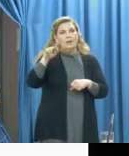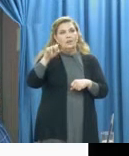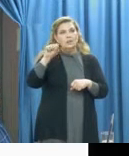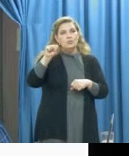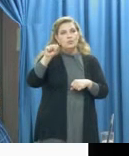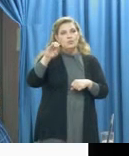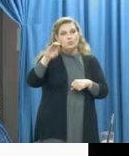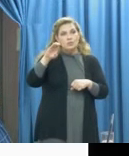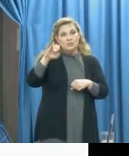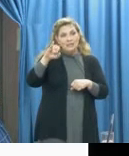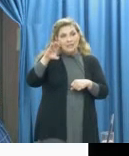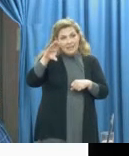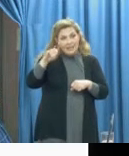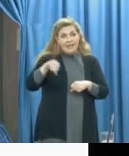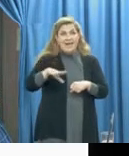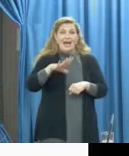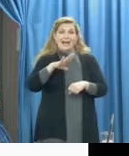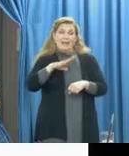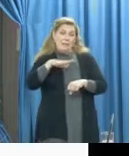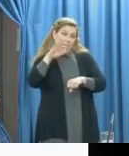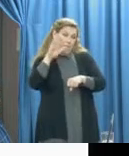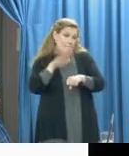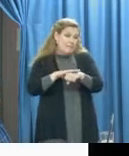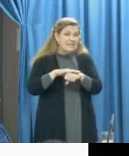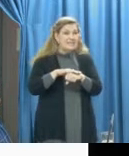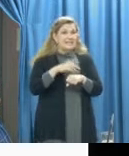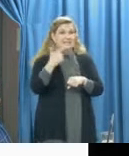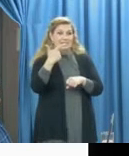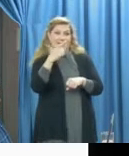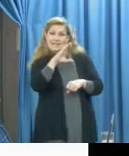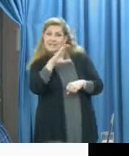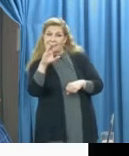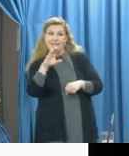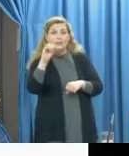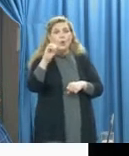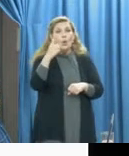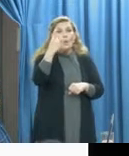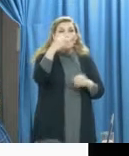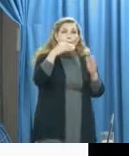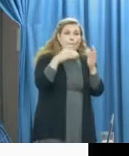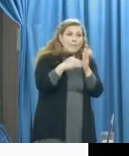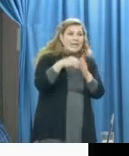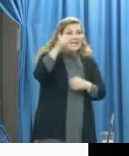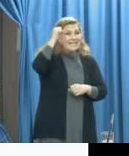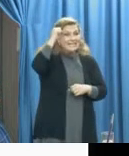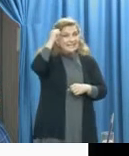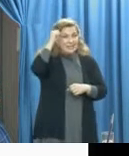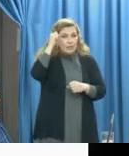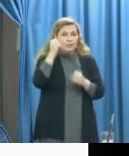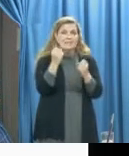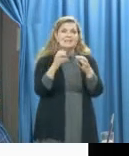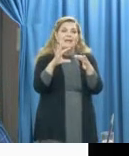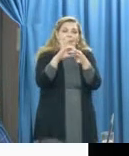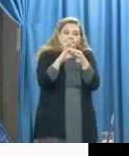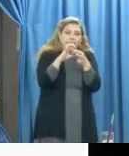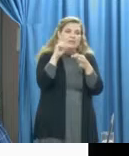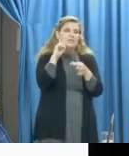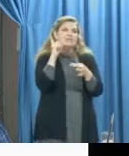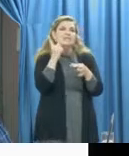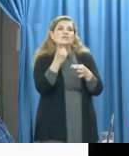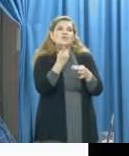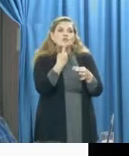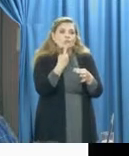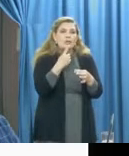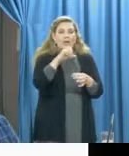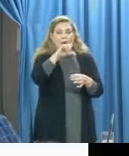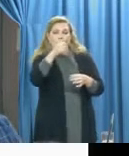700, pero deben de estar cerca de 1000 síndromes que cursan con sordera. O sea, sordera aparte de